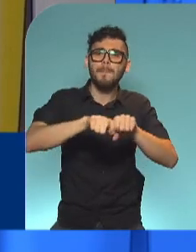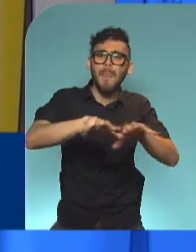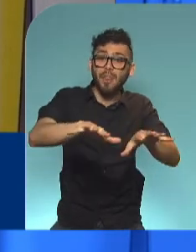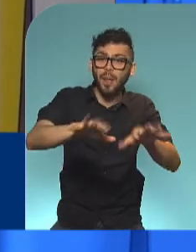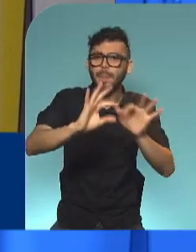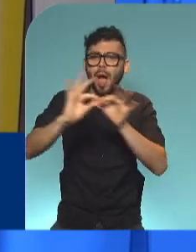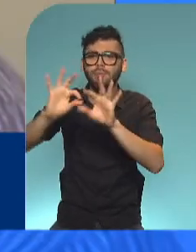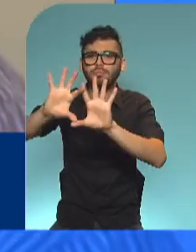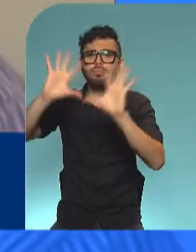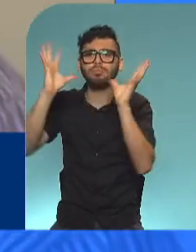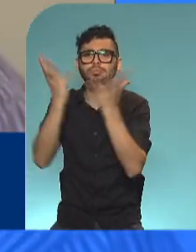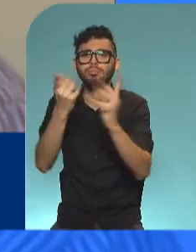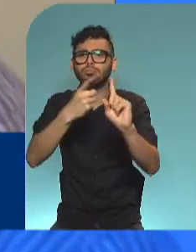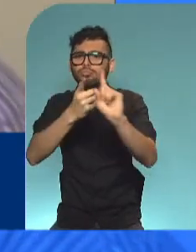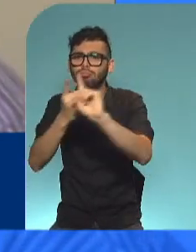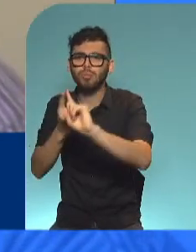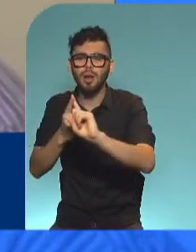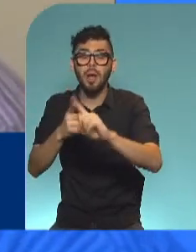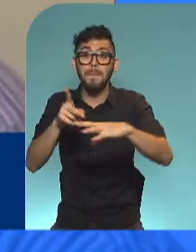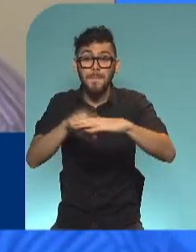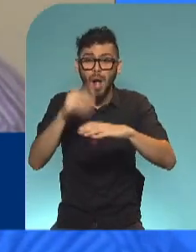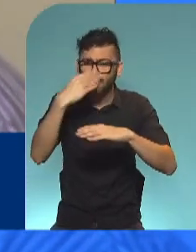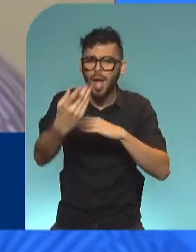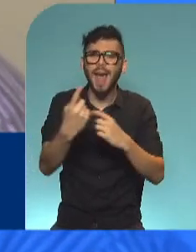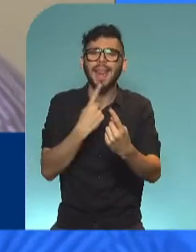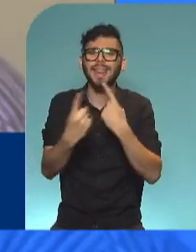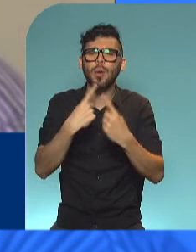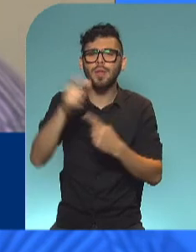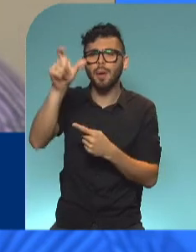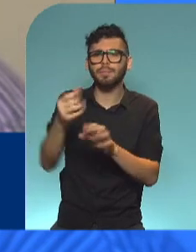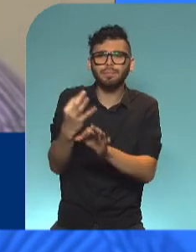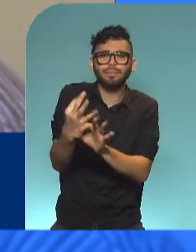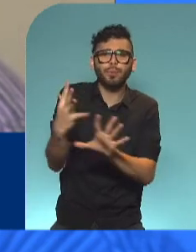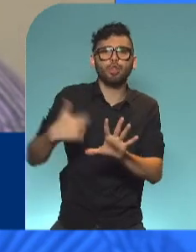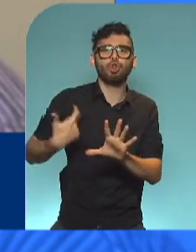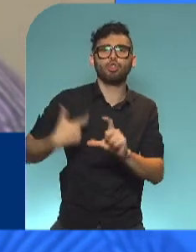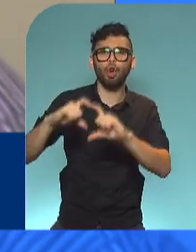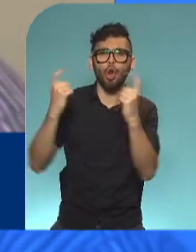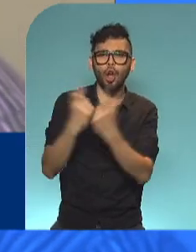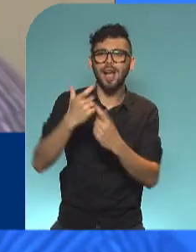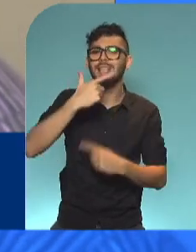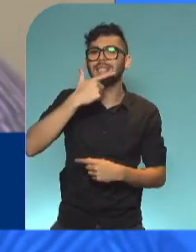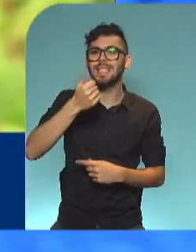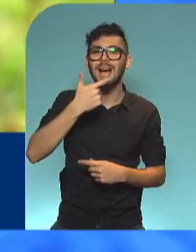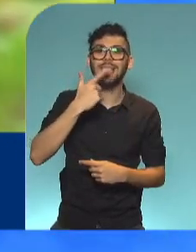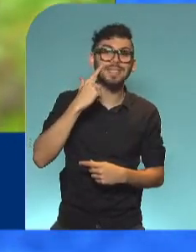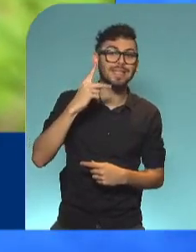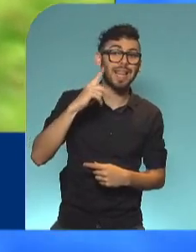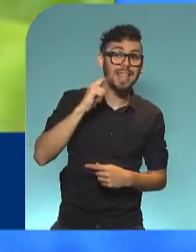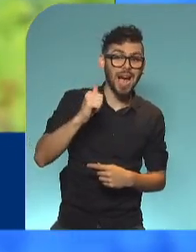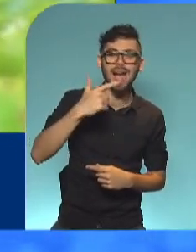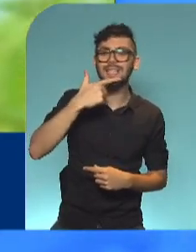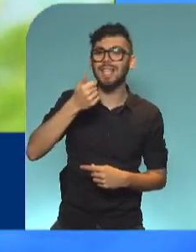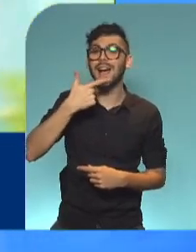globalización. Luego de la pausa, una entrevista exclusiva con la socióloga neerlandesa Saskia Sassen, ganadora del Premio Príncipe